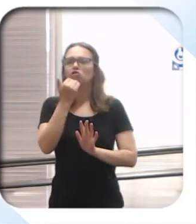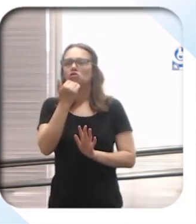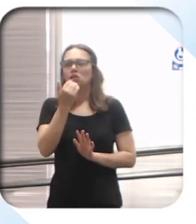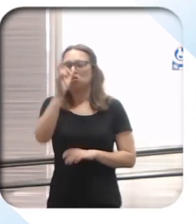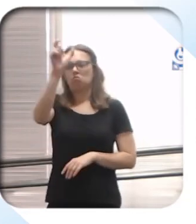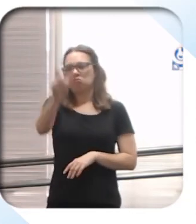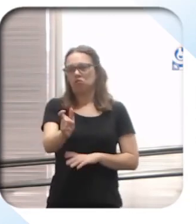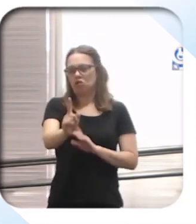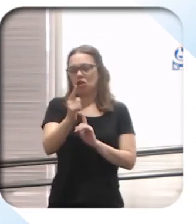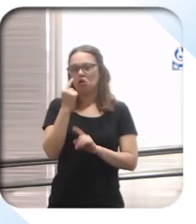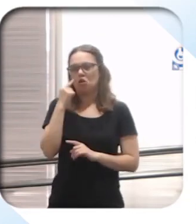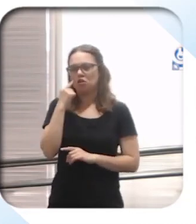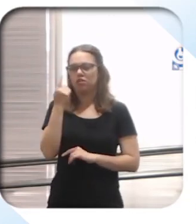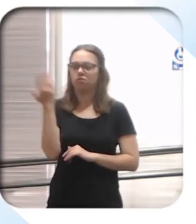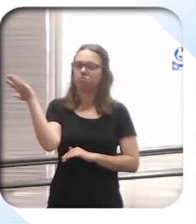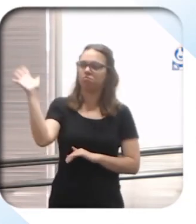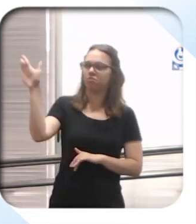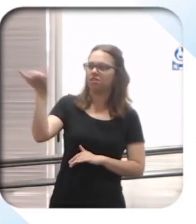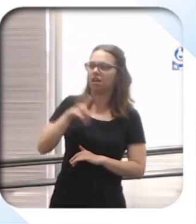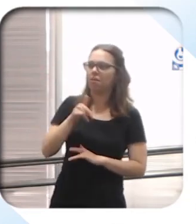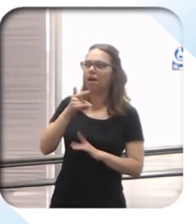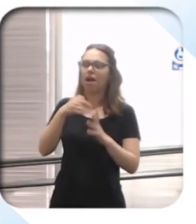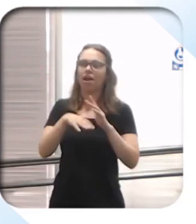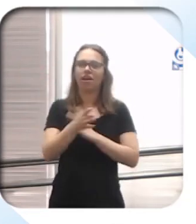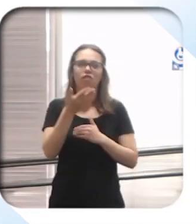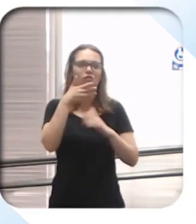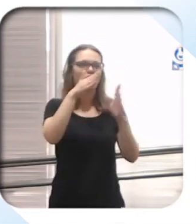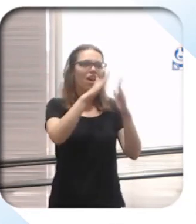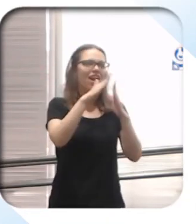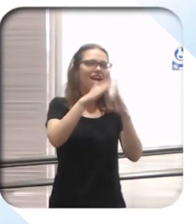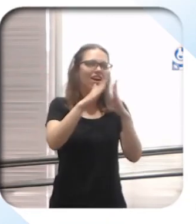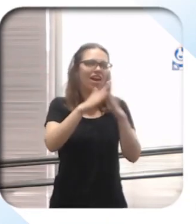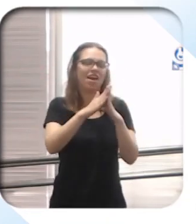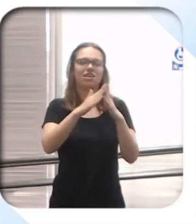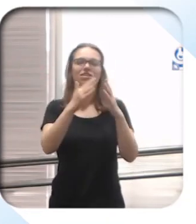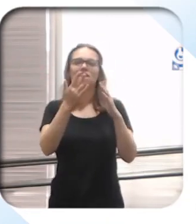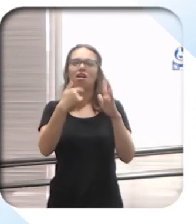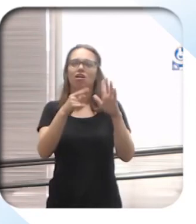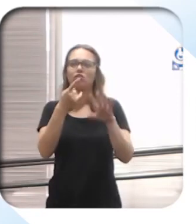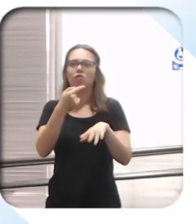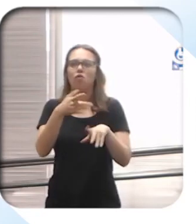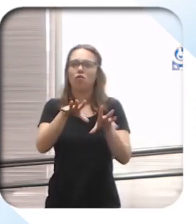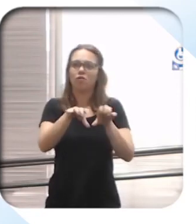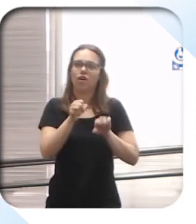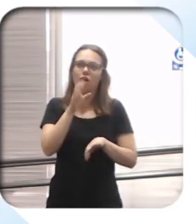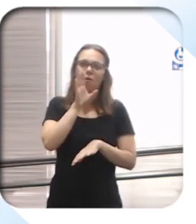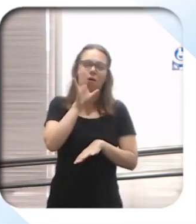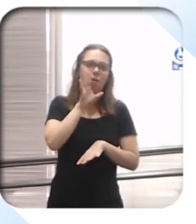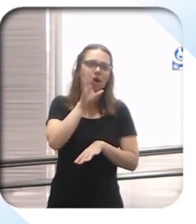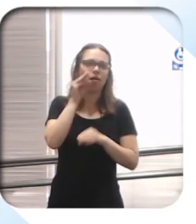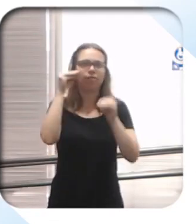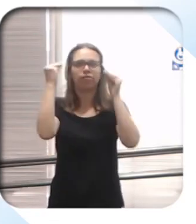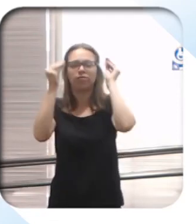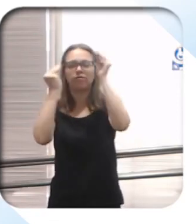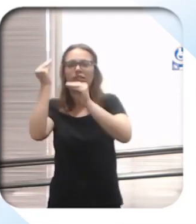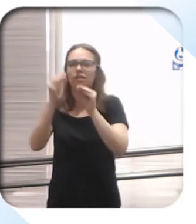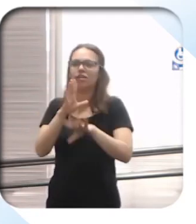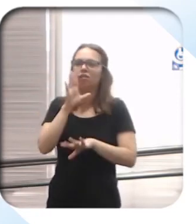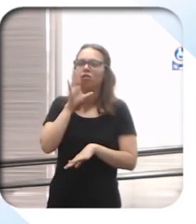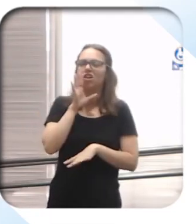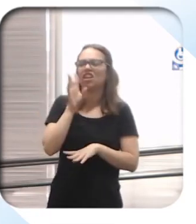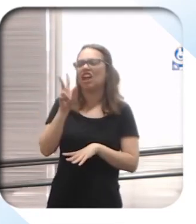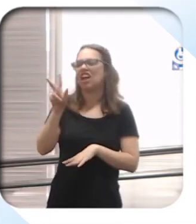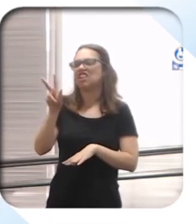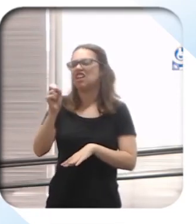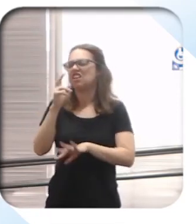paciente. Bueno, me llamaron, querían que pasara por la casa, que él vivía con su mamá, con gran preocupación, era un adulto de cercano